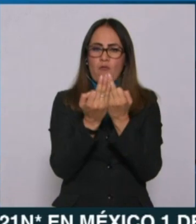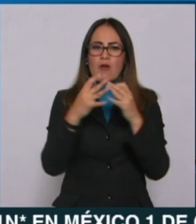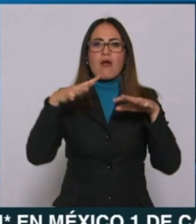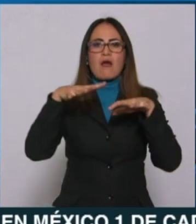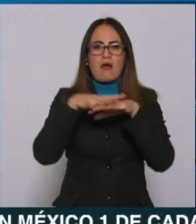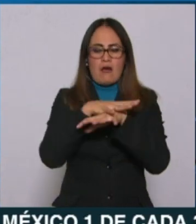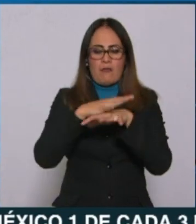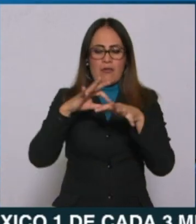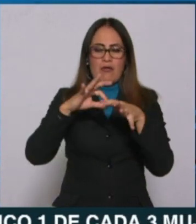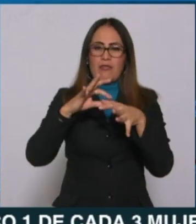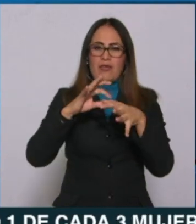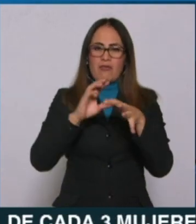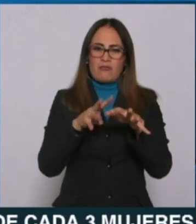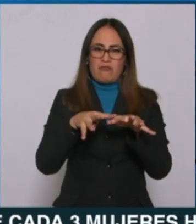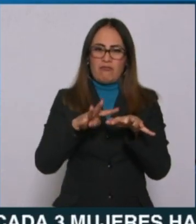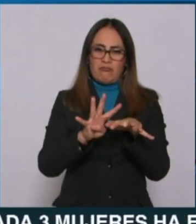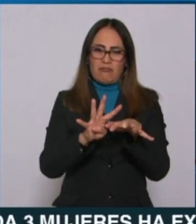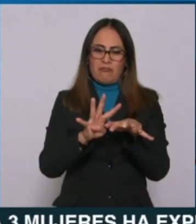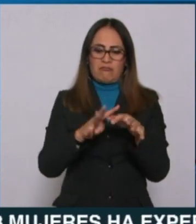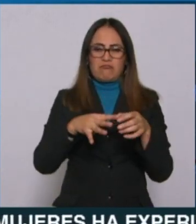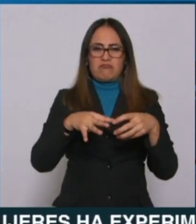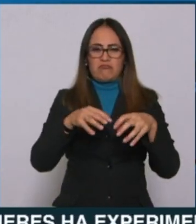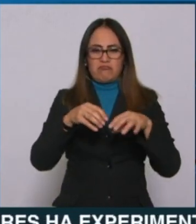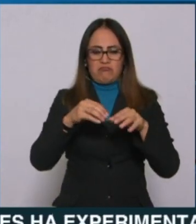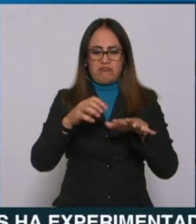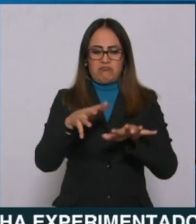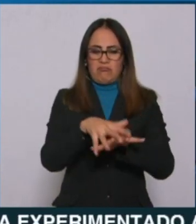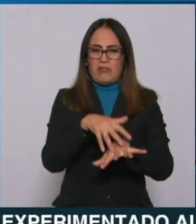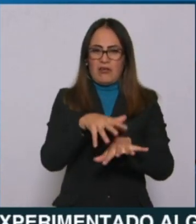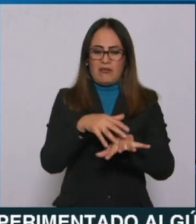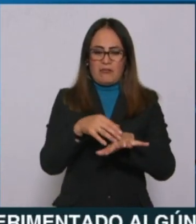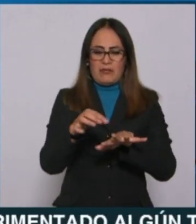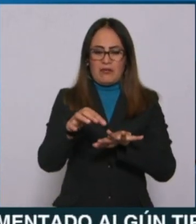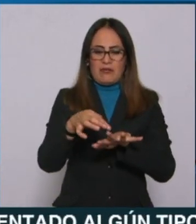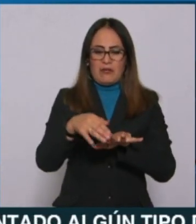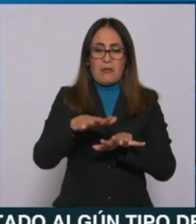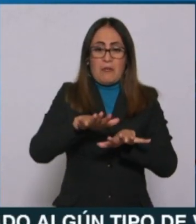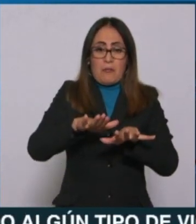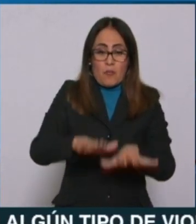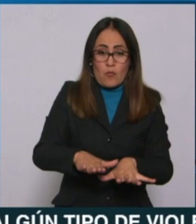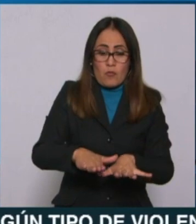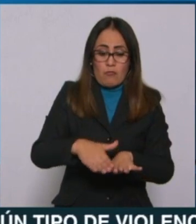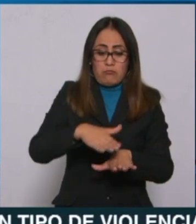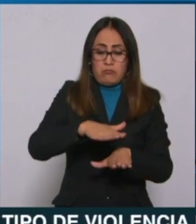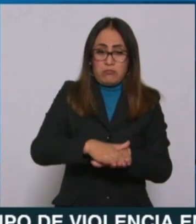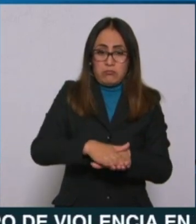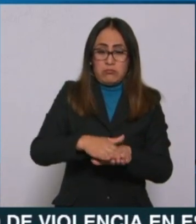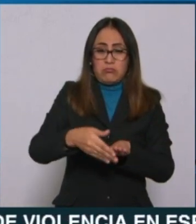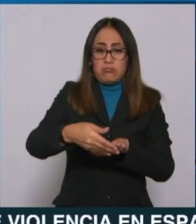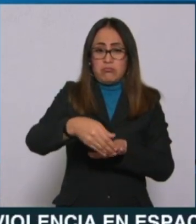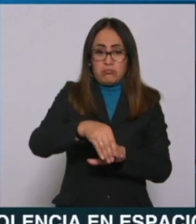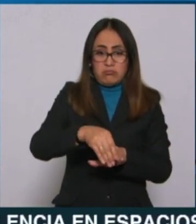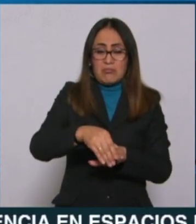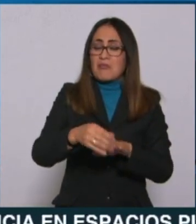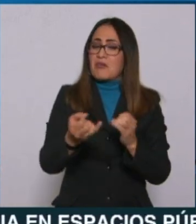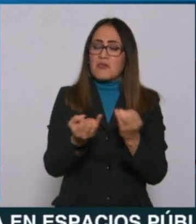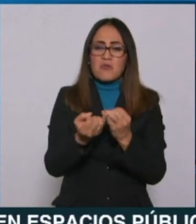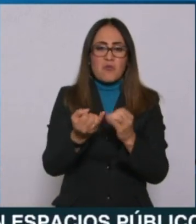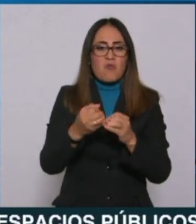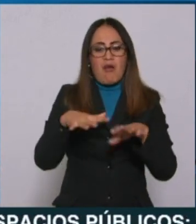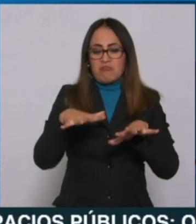los dedos se van levantando, los puntos de apoyo del pie van cambiando,